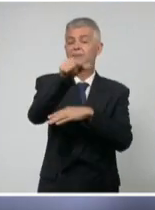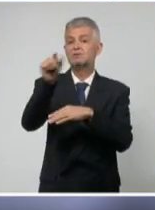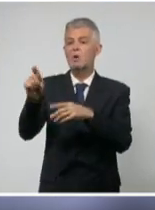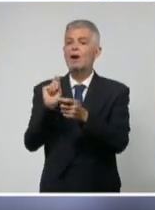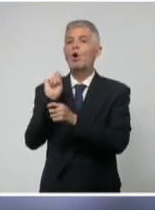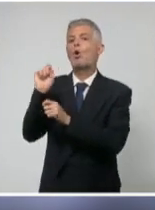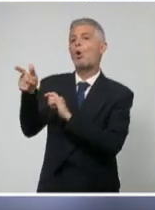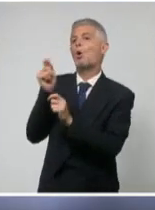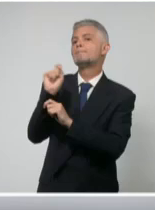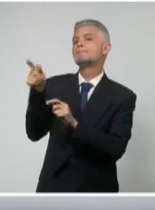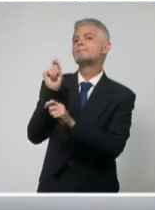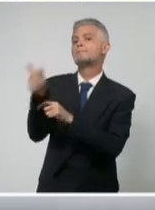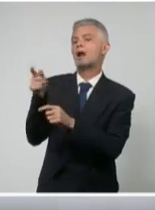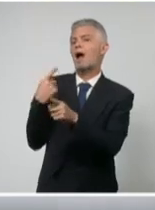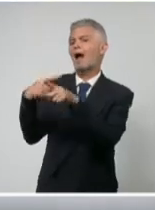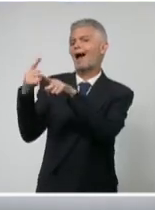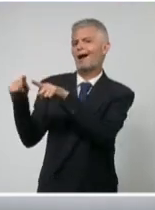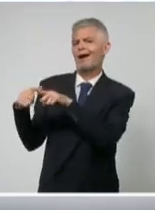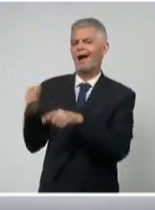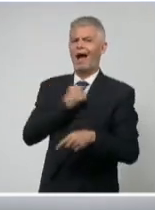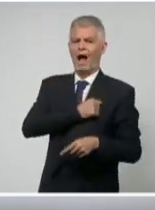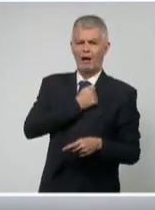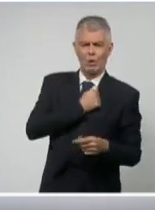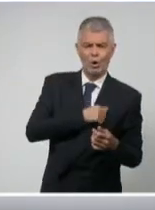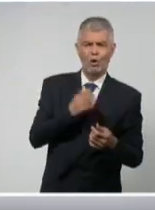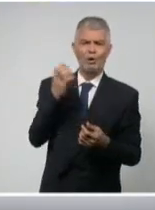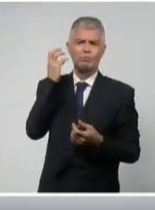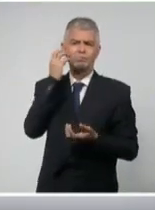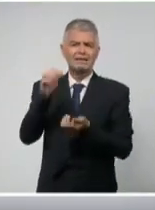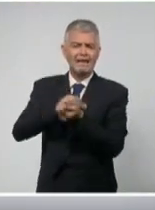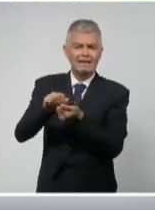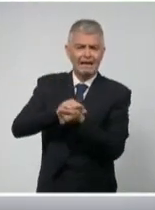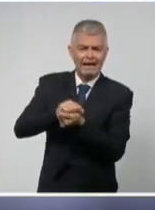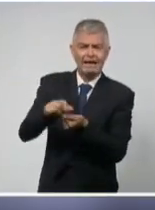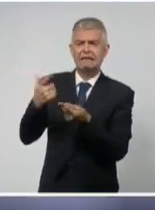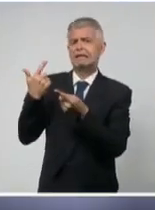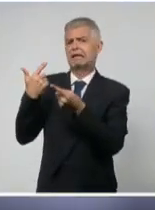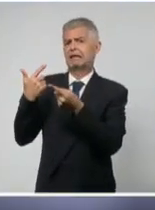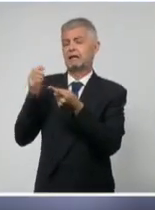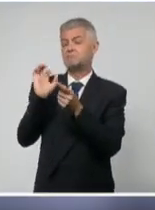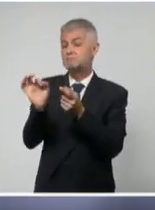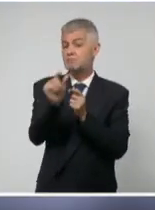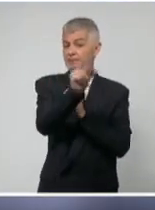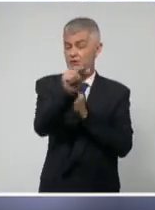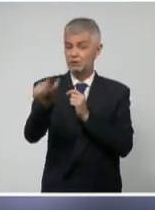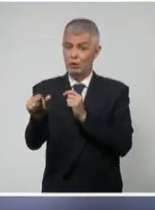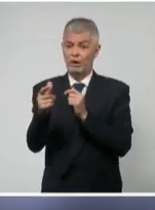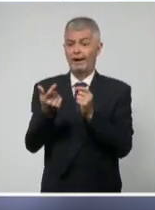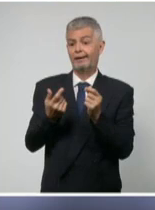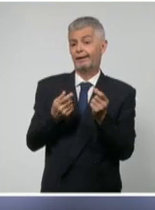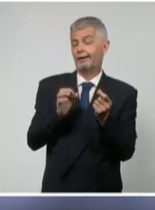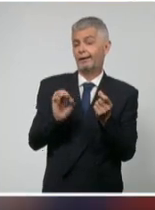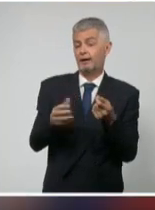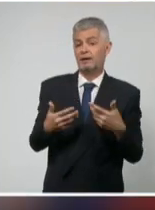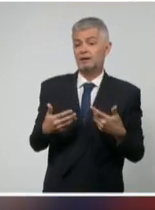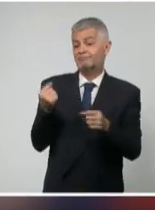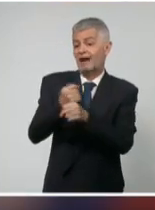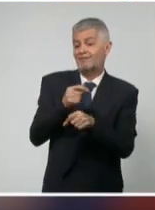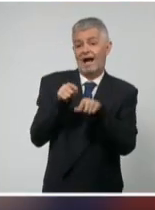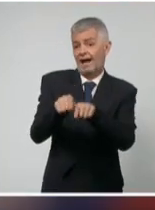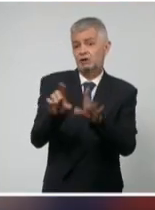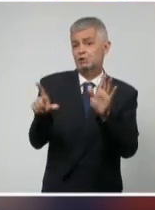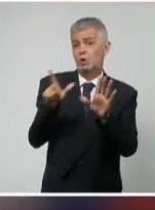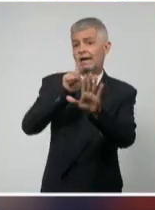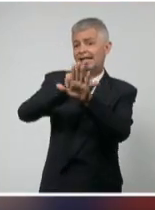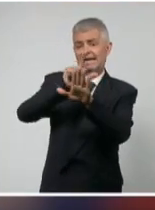compra de recursos, jabón, detergente. De por sí son los mismos ciudadanos que se dedican a estas ilegalidades.